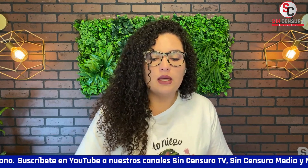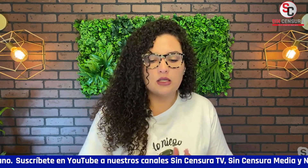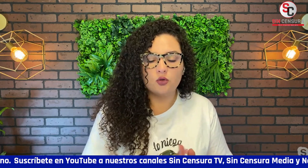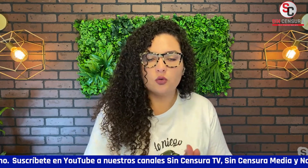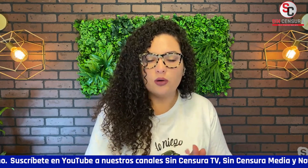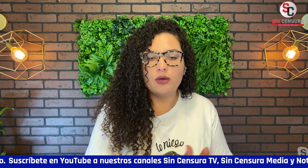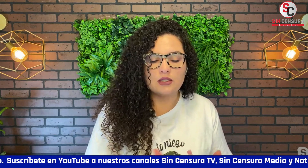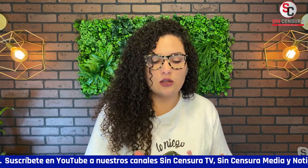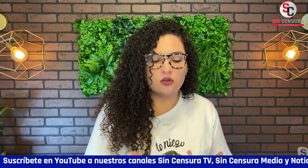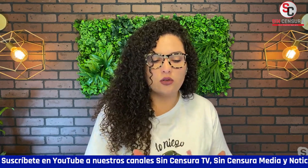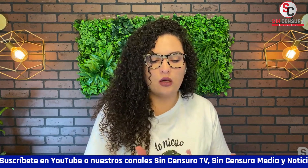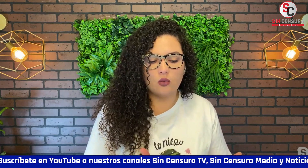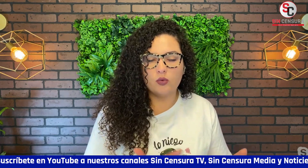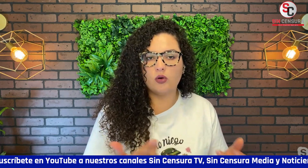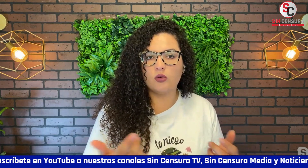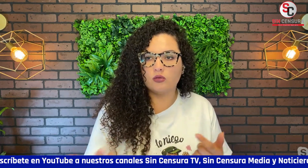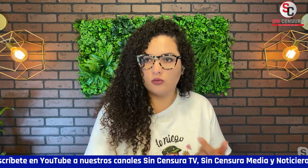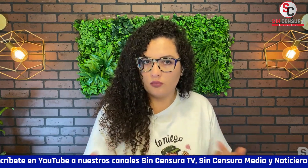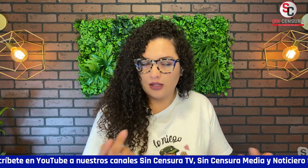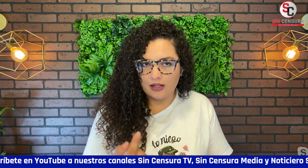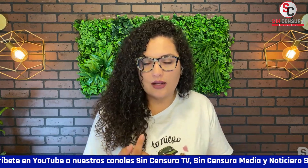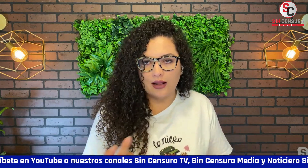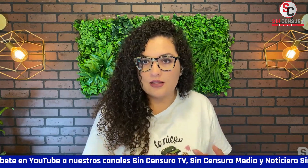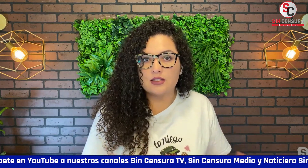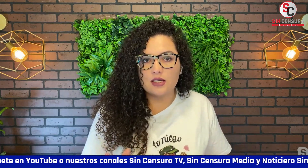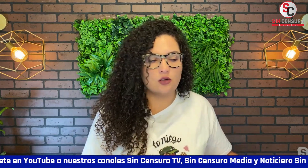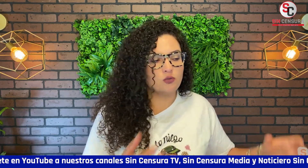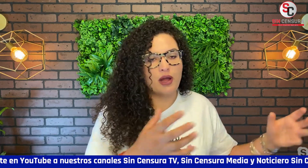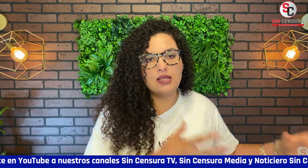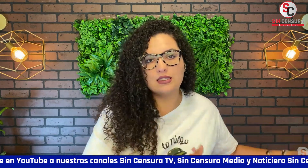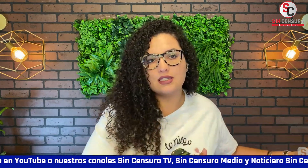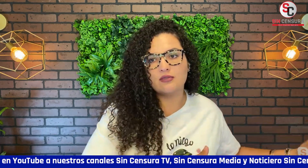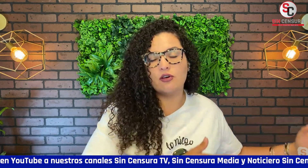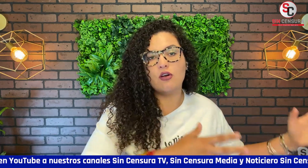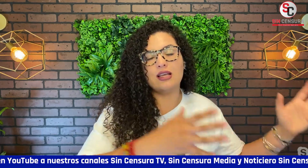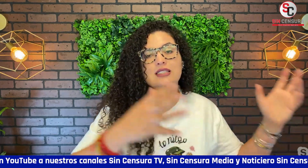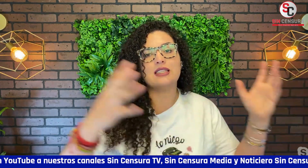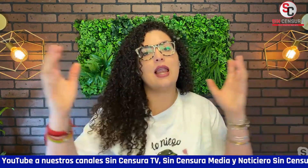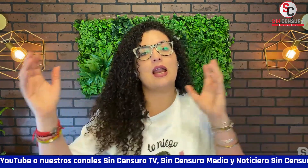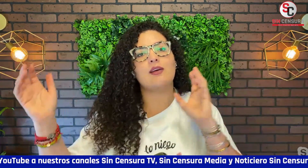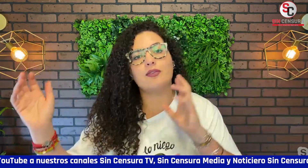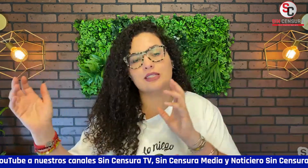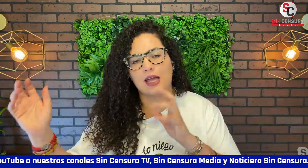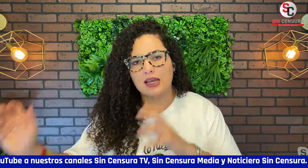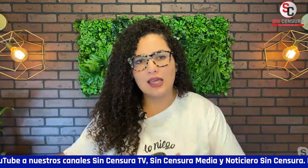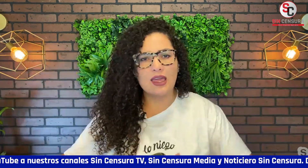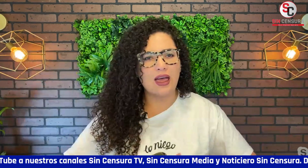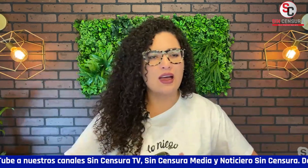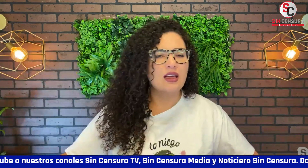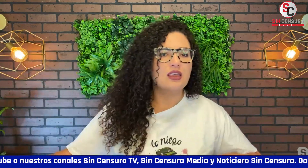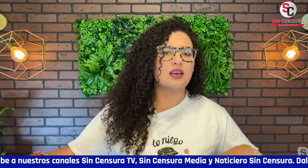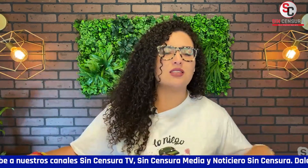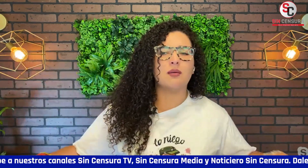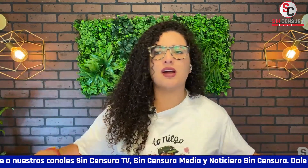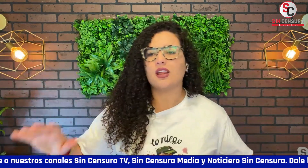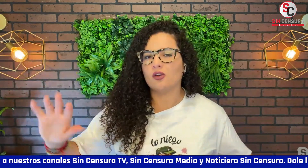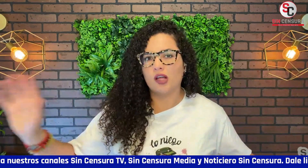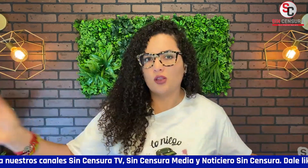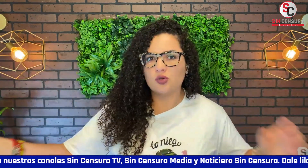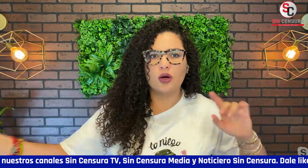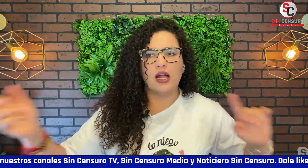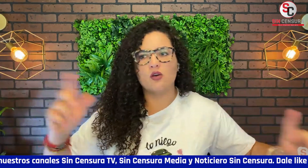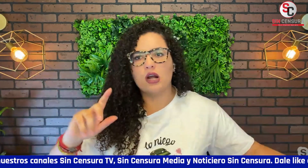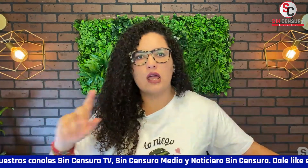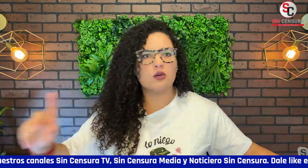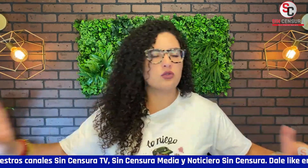hubo meses en donde hubo rencillas, los panistas se fueron a instalar a la fiscalía, ya estaban